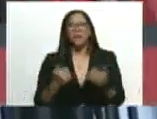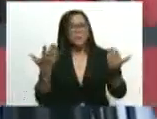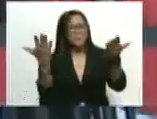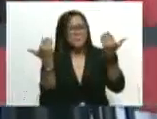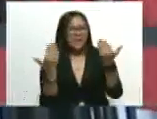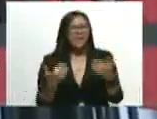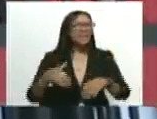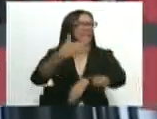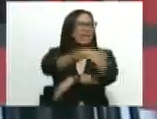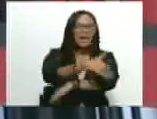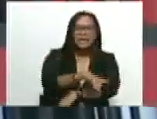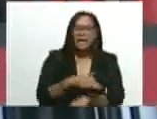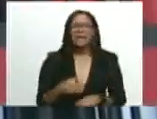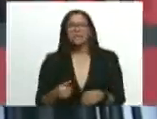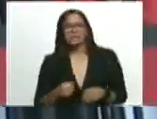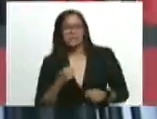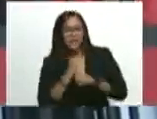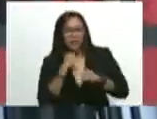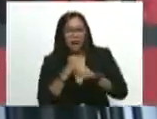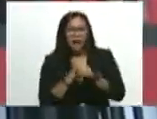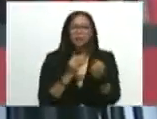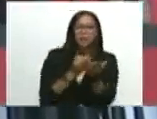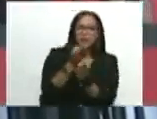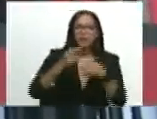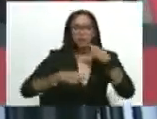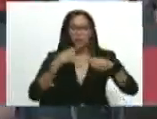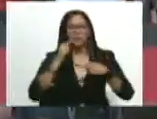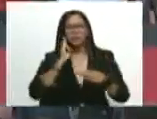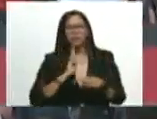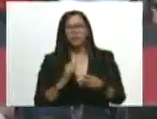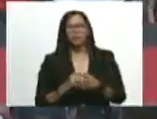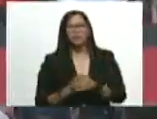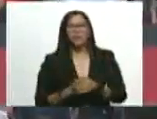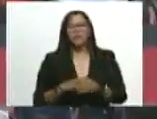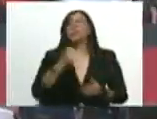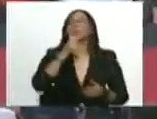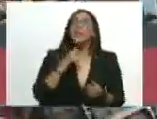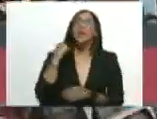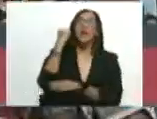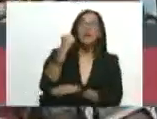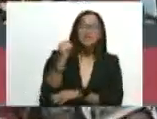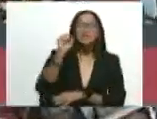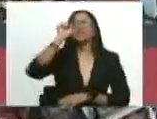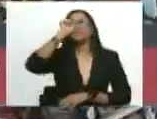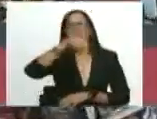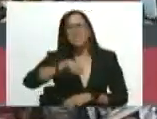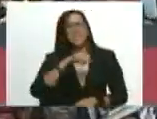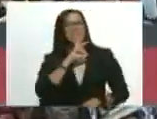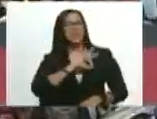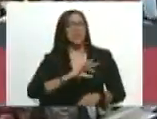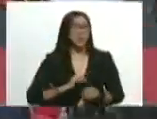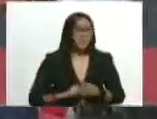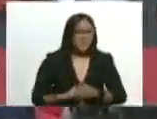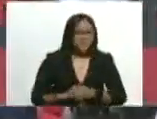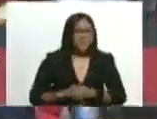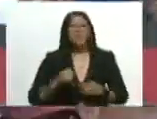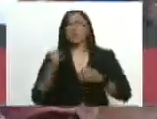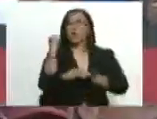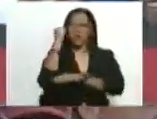trabajando resteada con la revolución bolivariana que nos van a vencer sí Luis